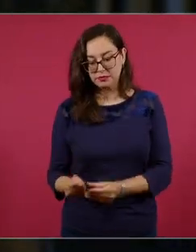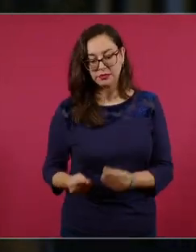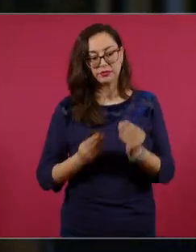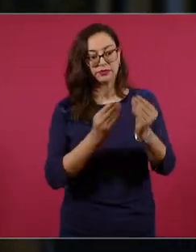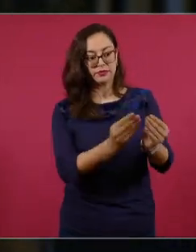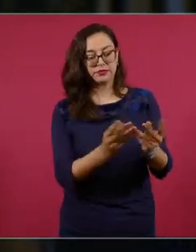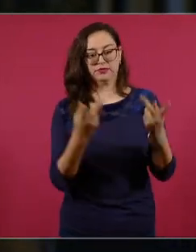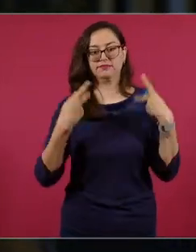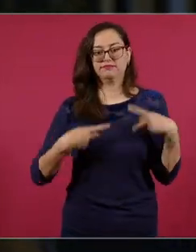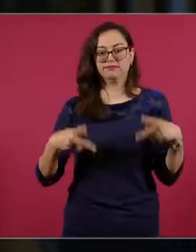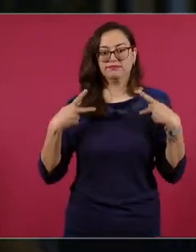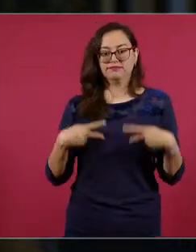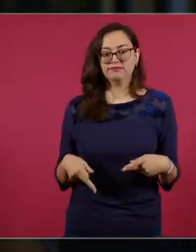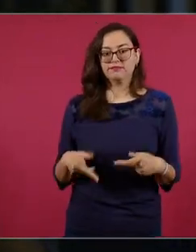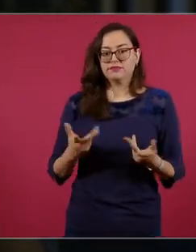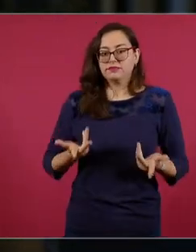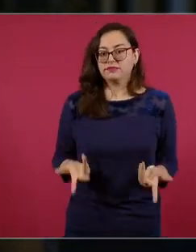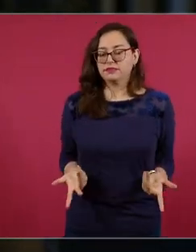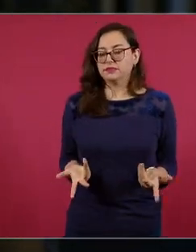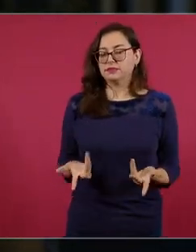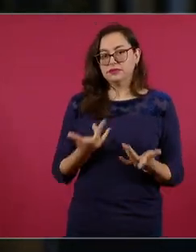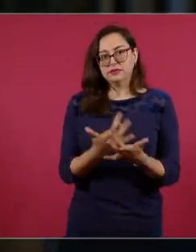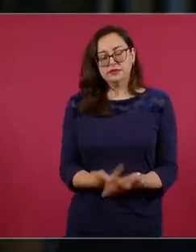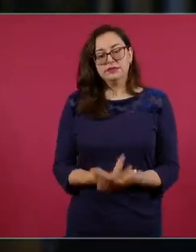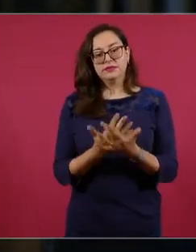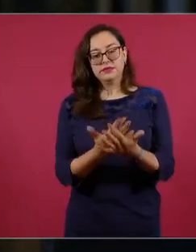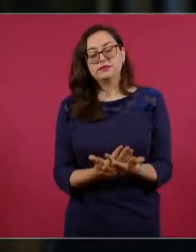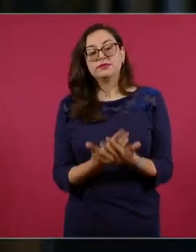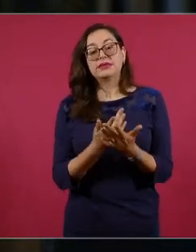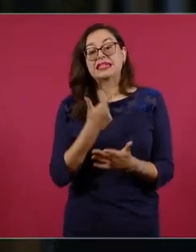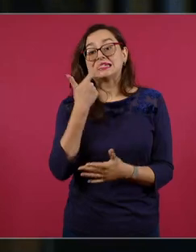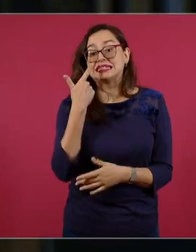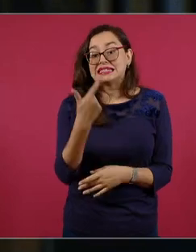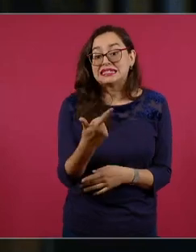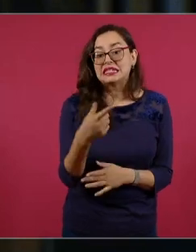a los afectados, final, después de 7 meses